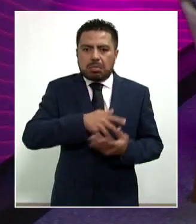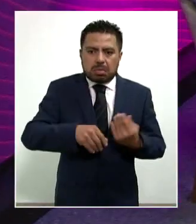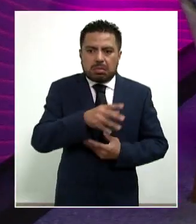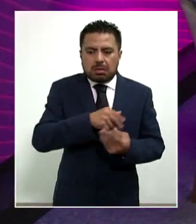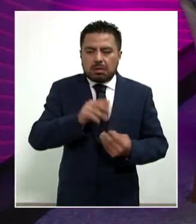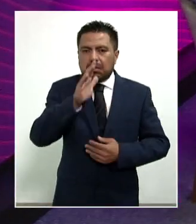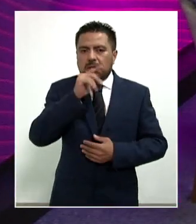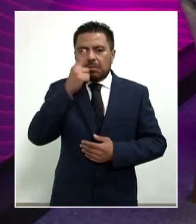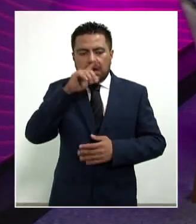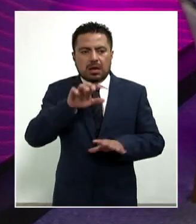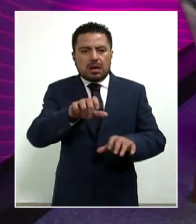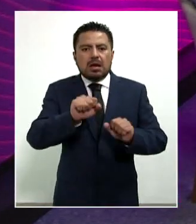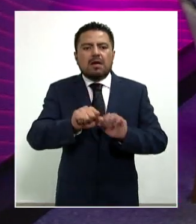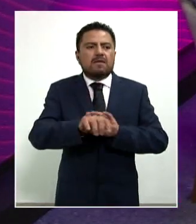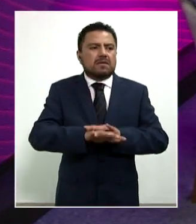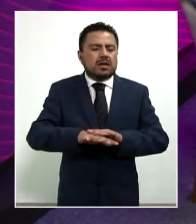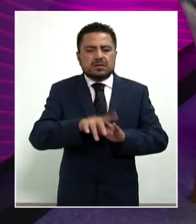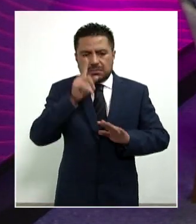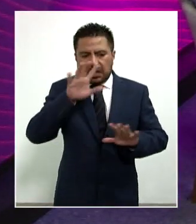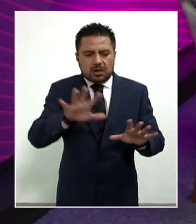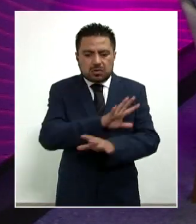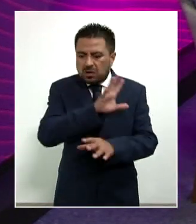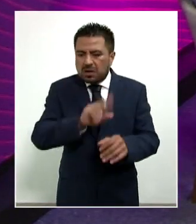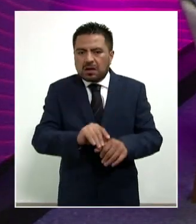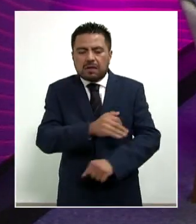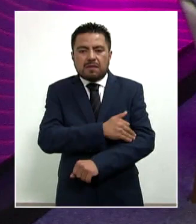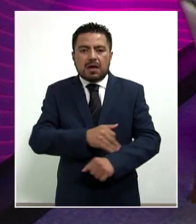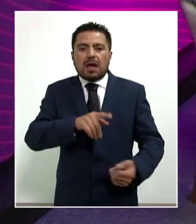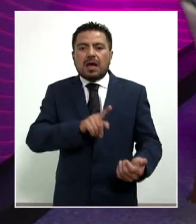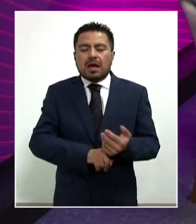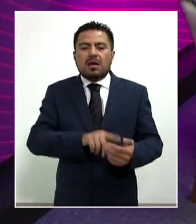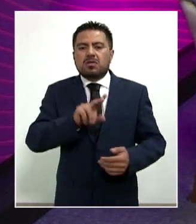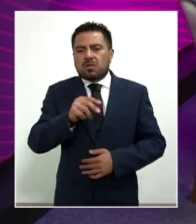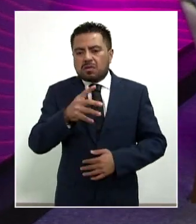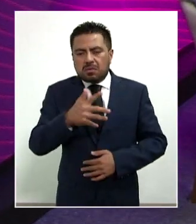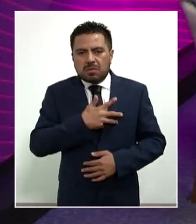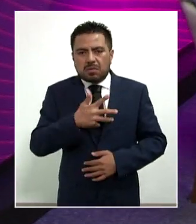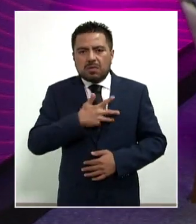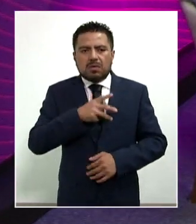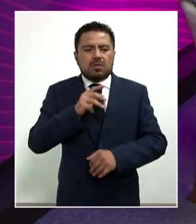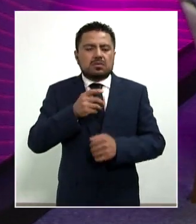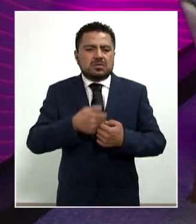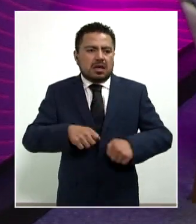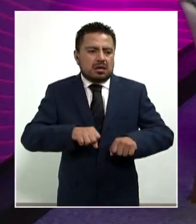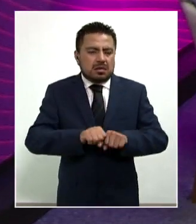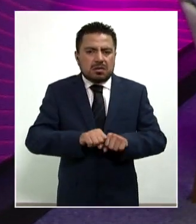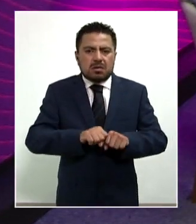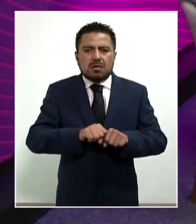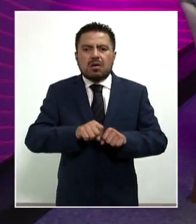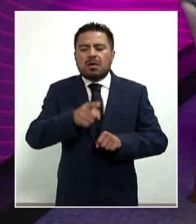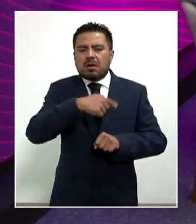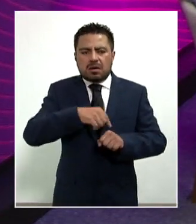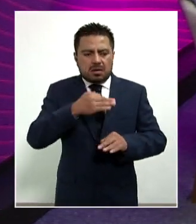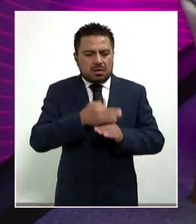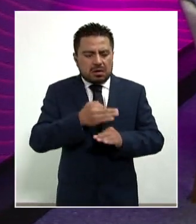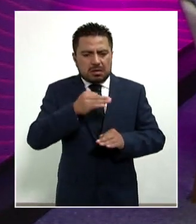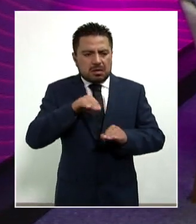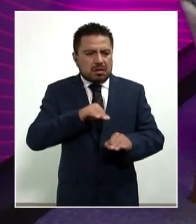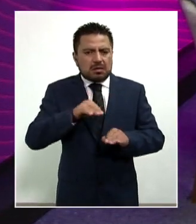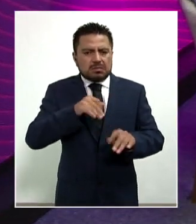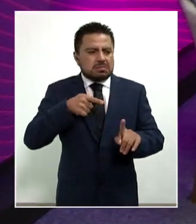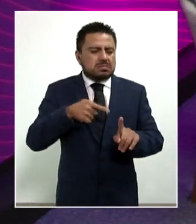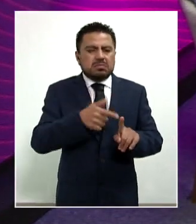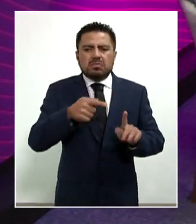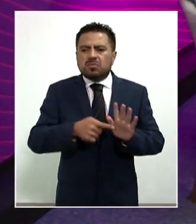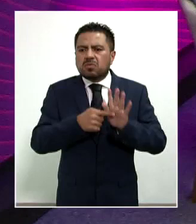para adquirir la canasta básica para toda su familia y no tienen protección y seguridad social. Nuestro Observatorio de Trabajo Digno